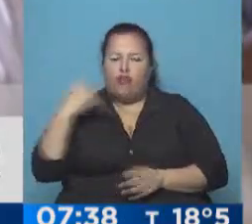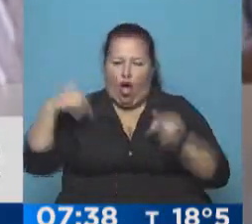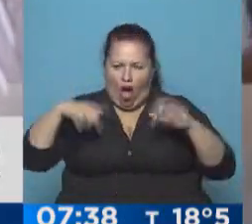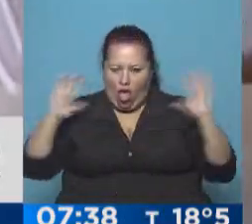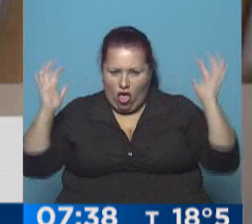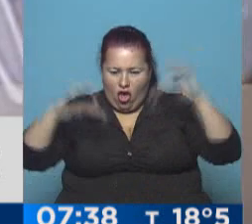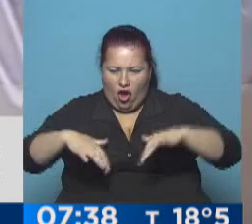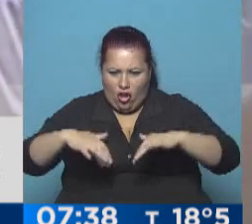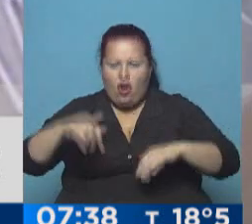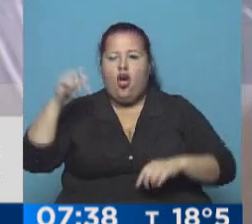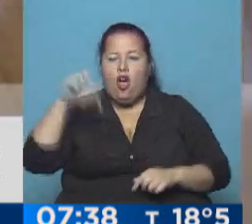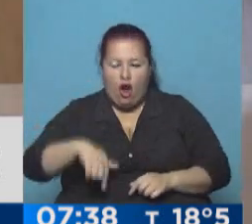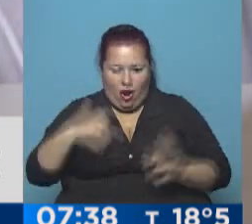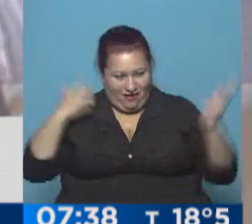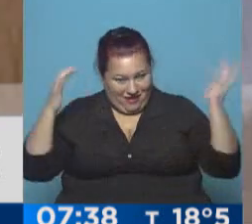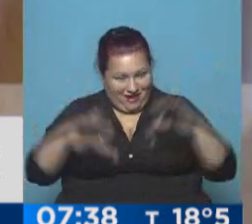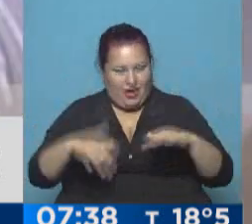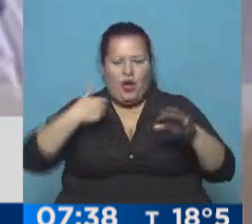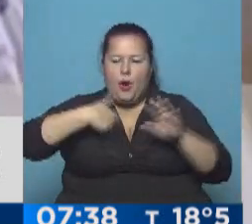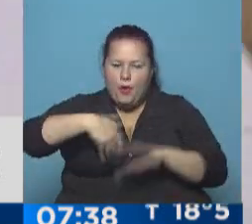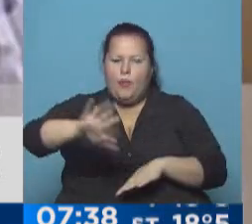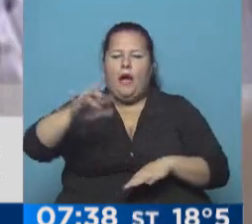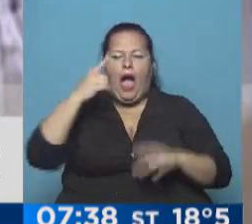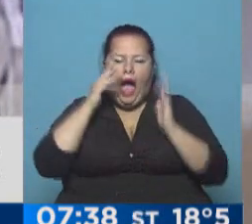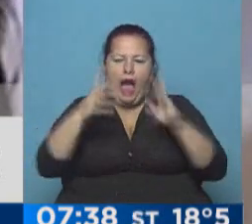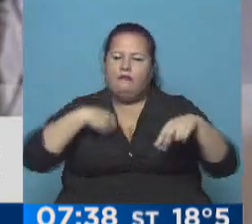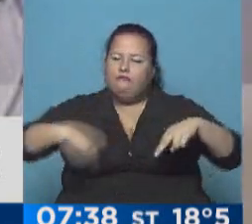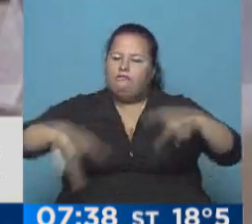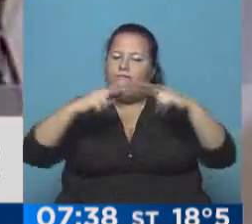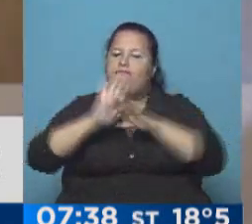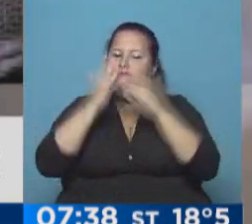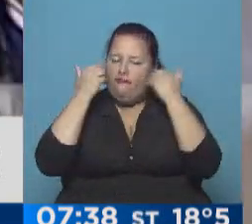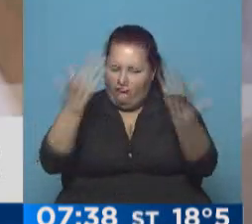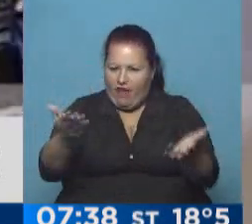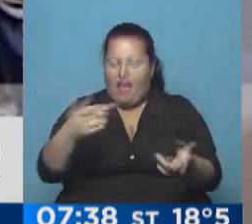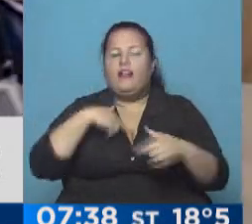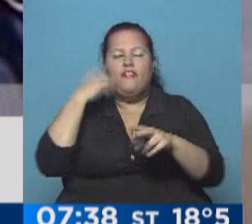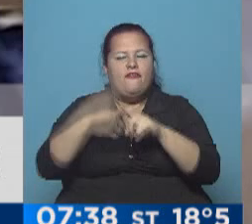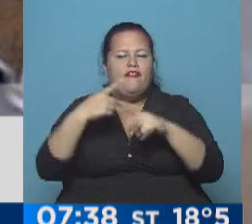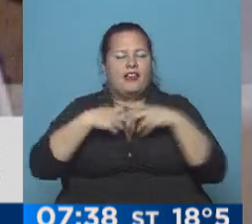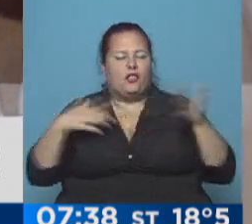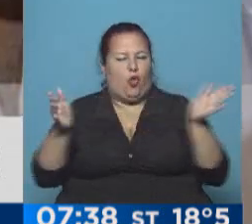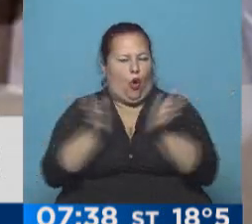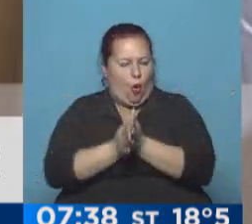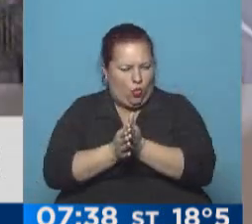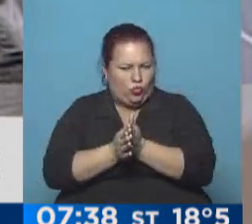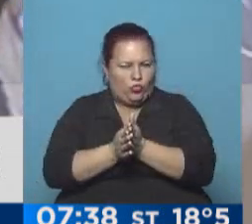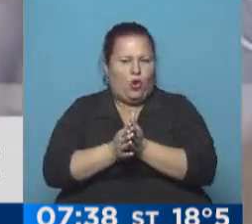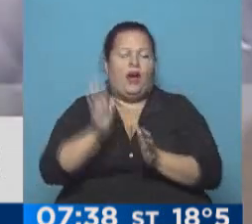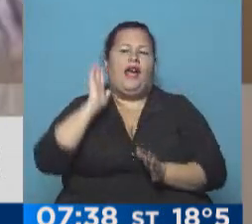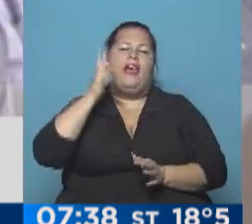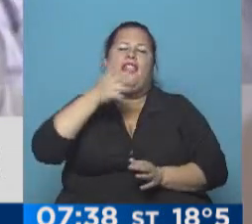aquí hoy vamos a mirarnos los ojos y festejar juntos el